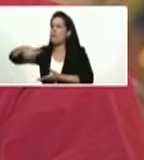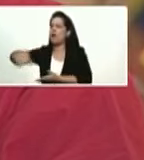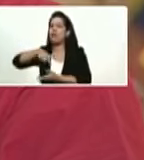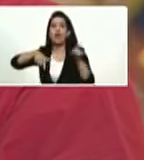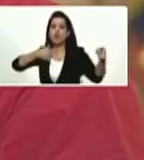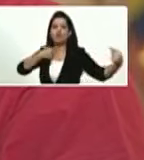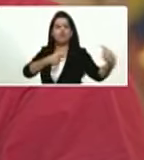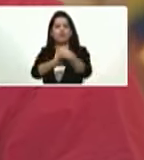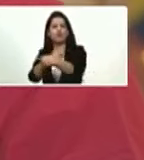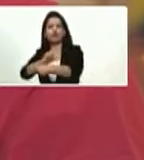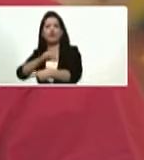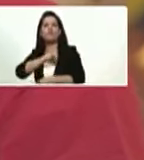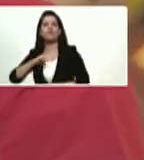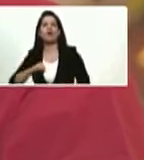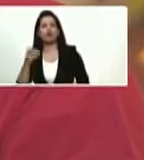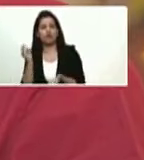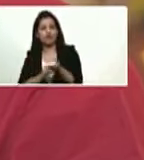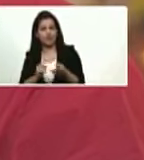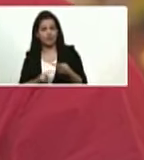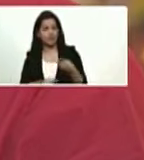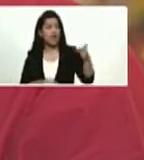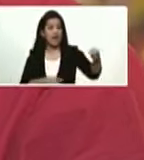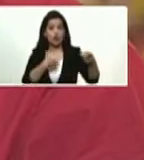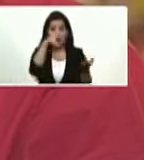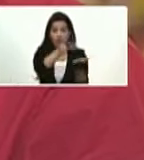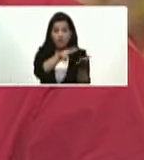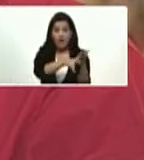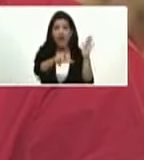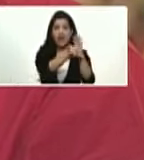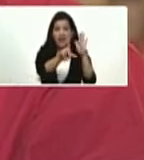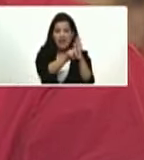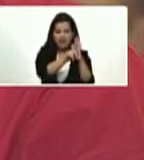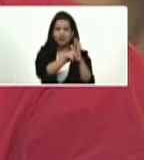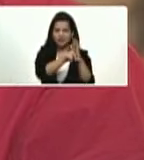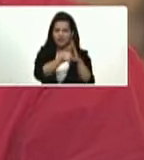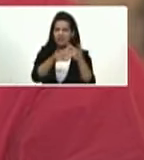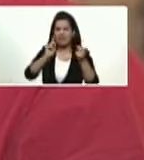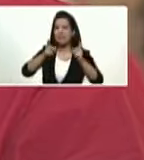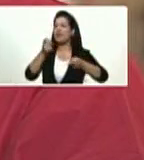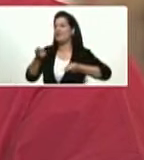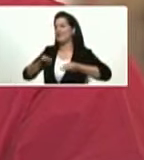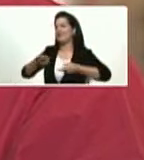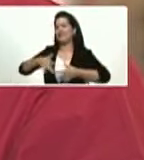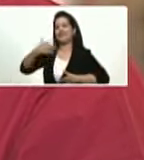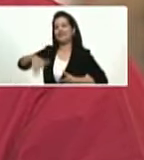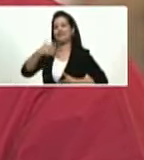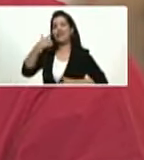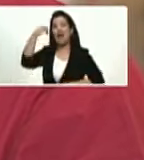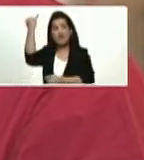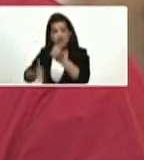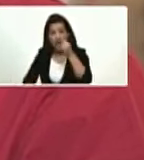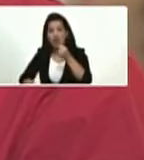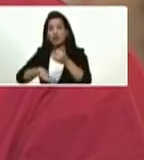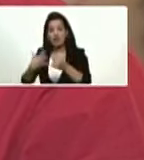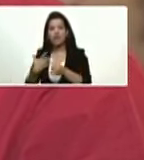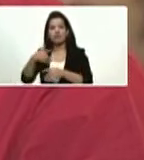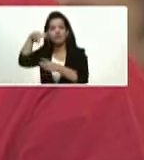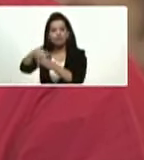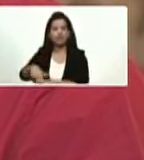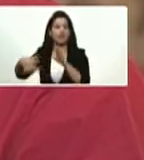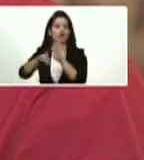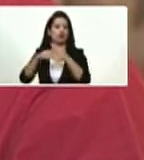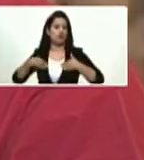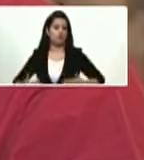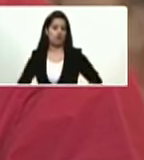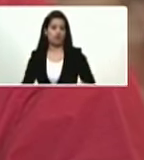leyes demagógicas cuyo fin último es privatizar los derechos humanos. Pretenden expropiar a la familia de los terrenos sobre